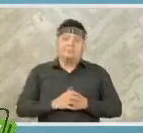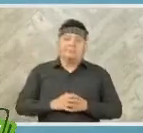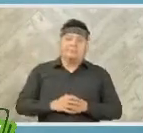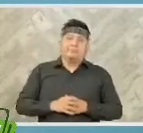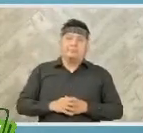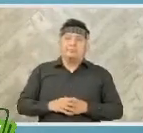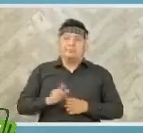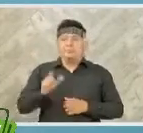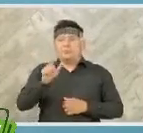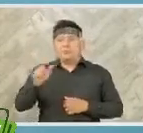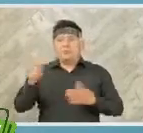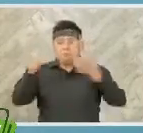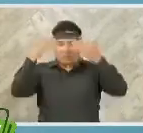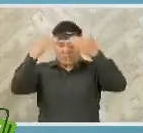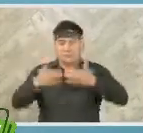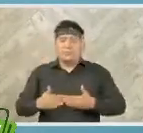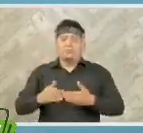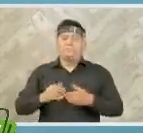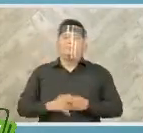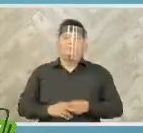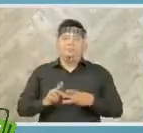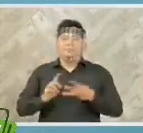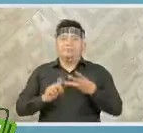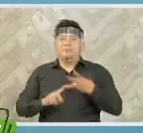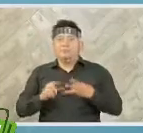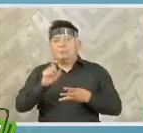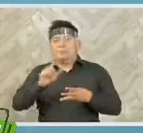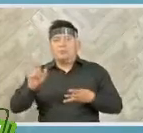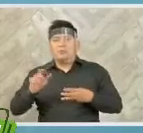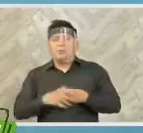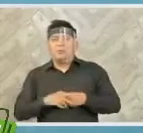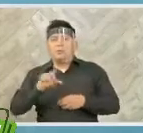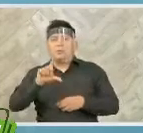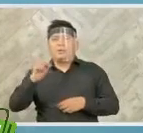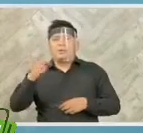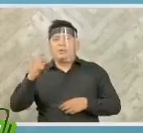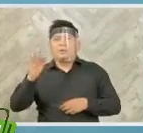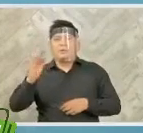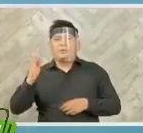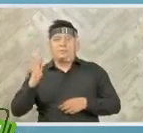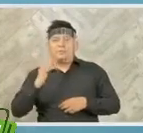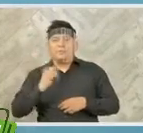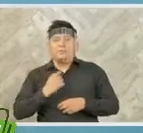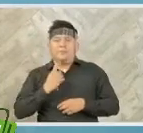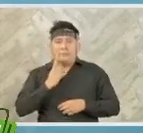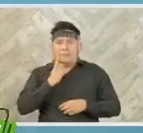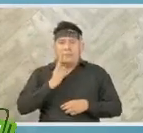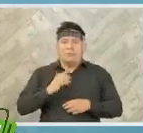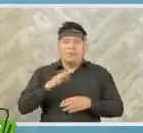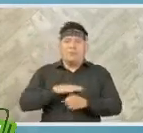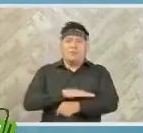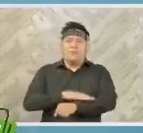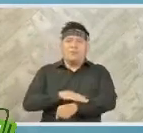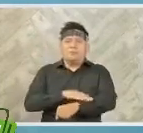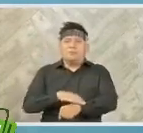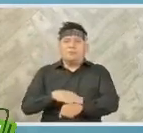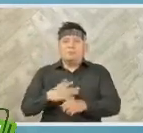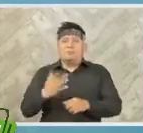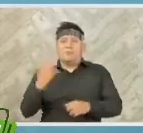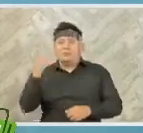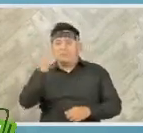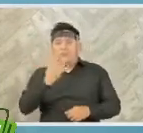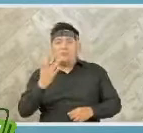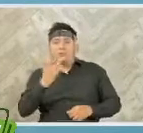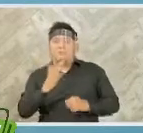condición de discapacidad, la población LGBT, las comunidades negras y afrocolombianas, y con ellos realmente lo importante fue